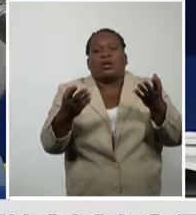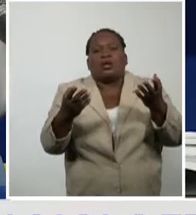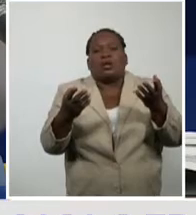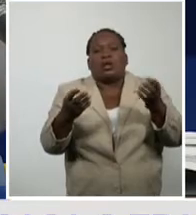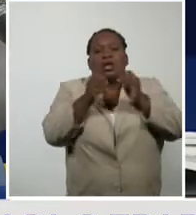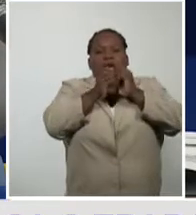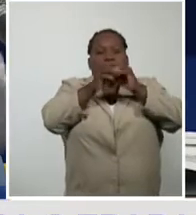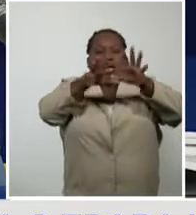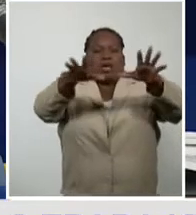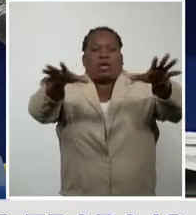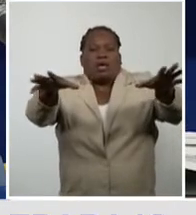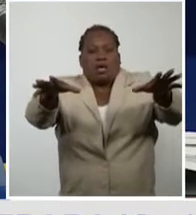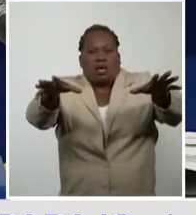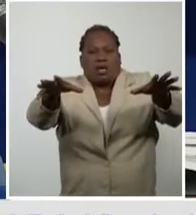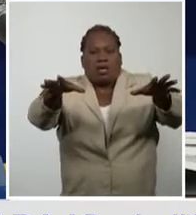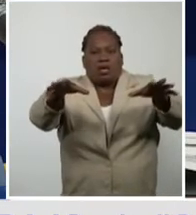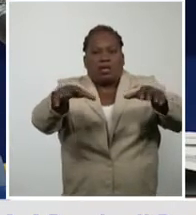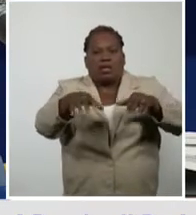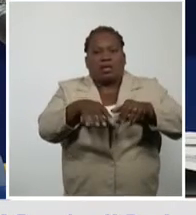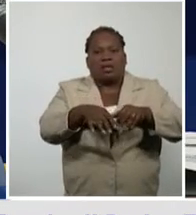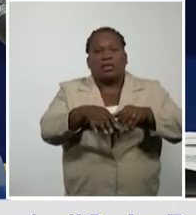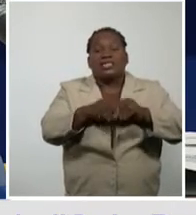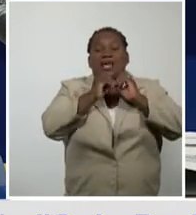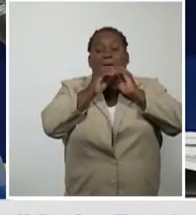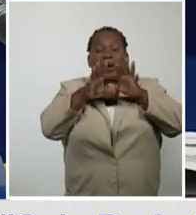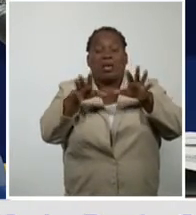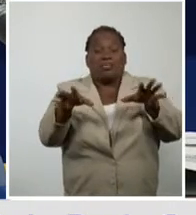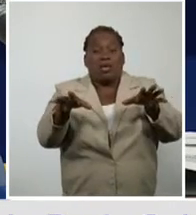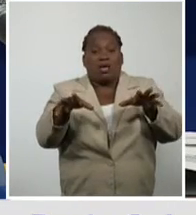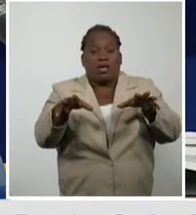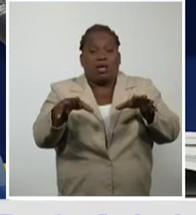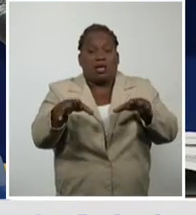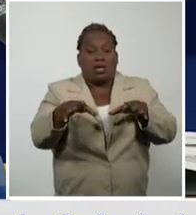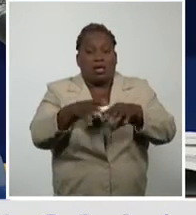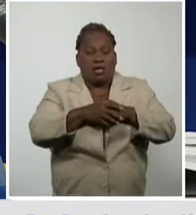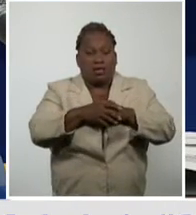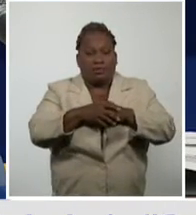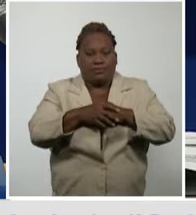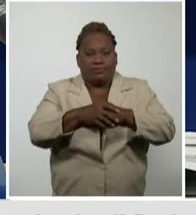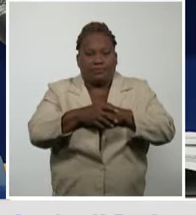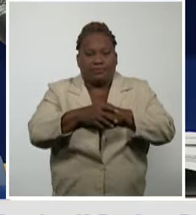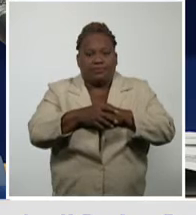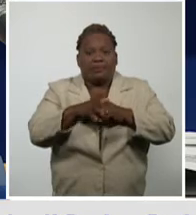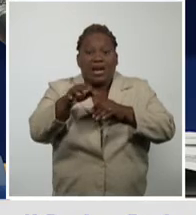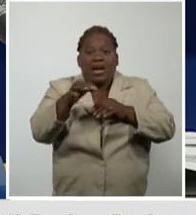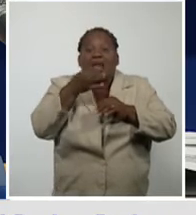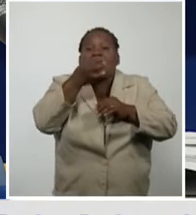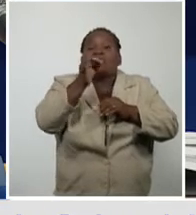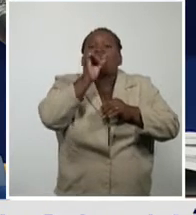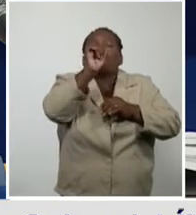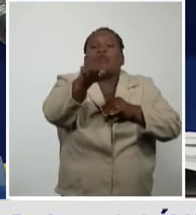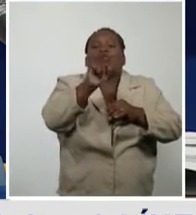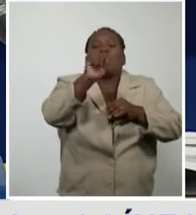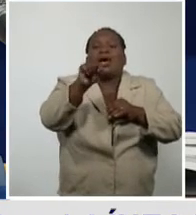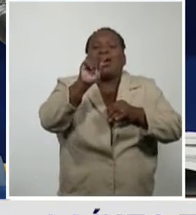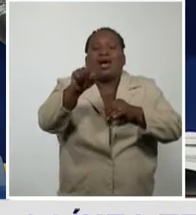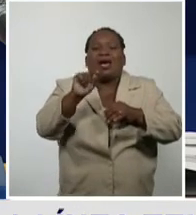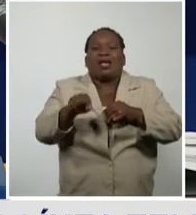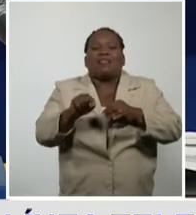disemina, o sea, hace que se expandan las microgotas de saliva, y si es una